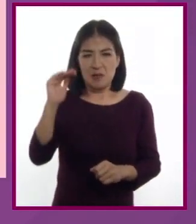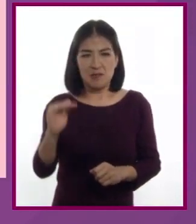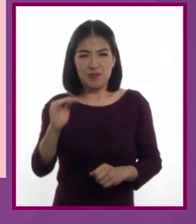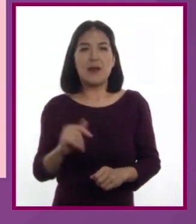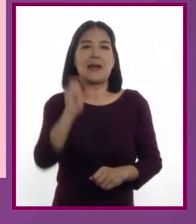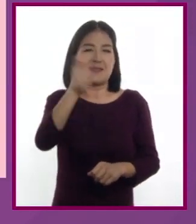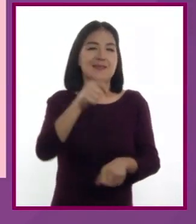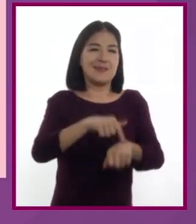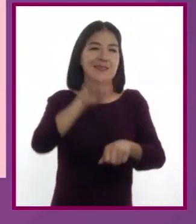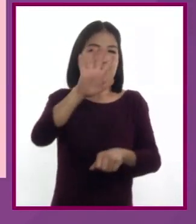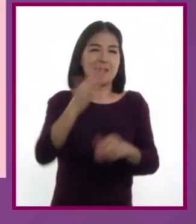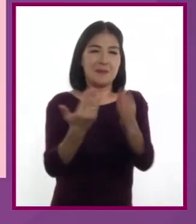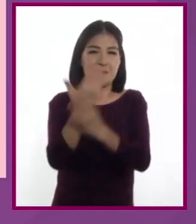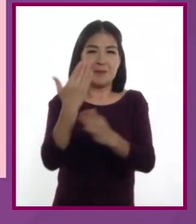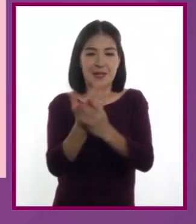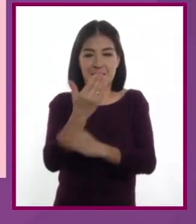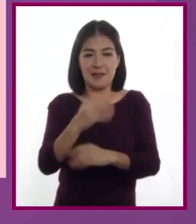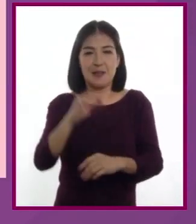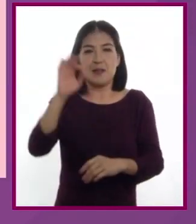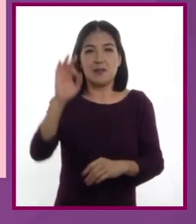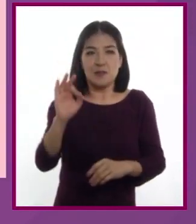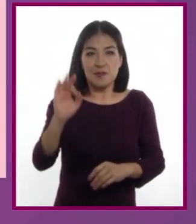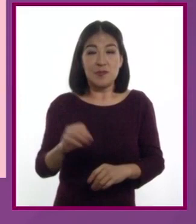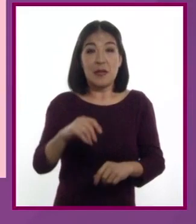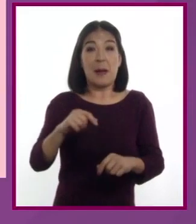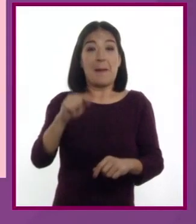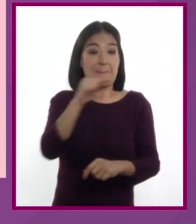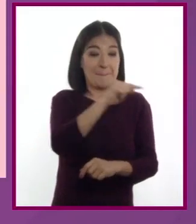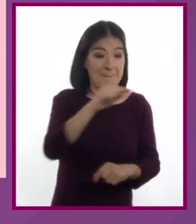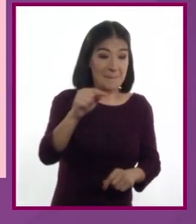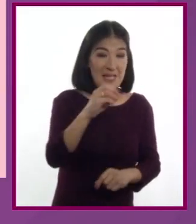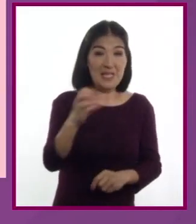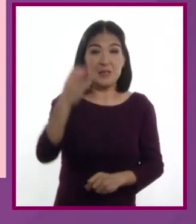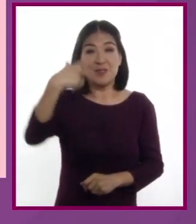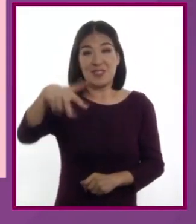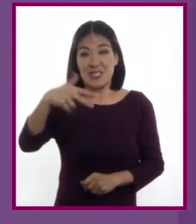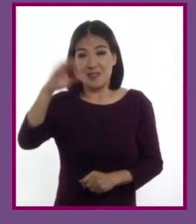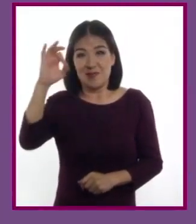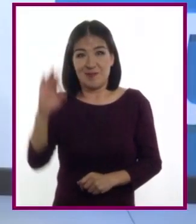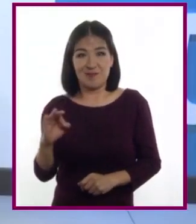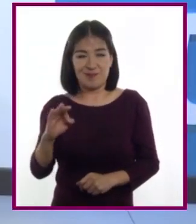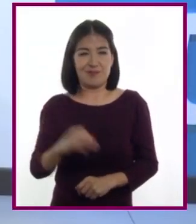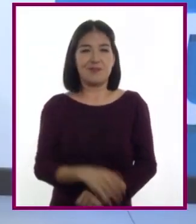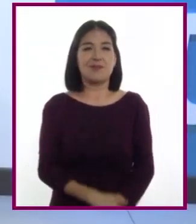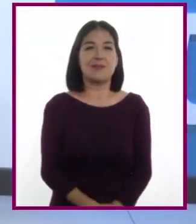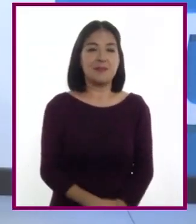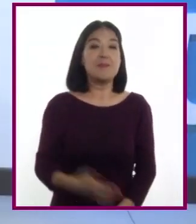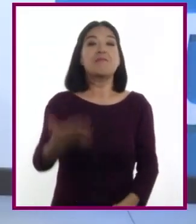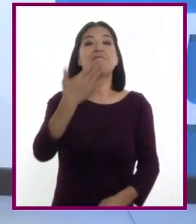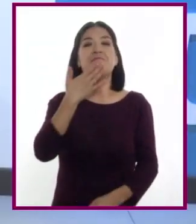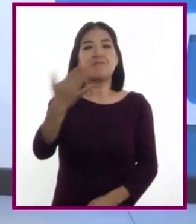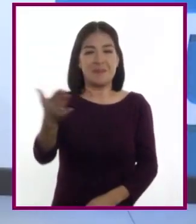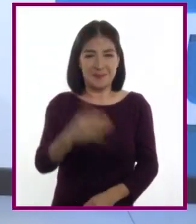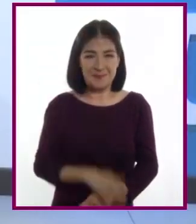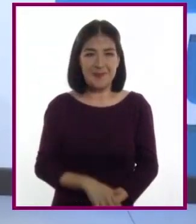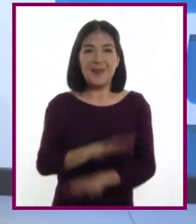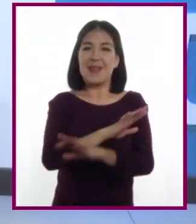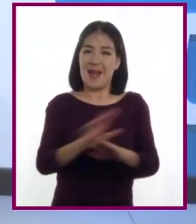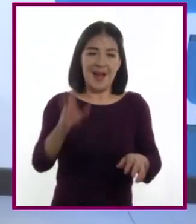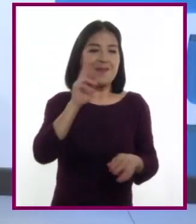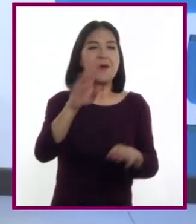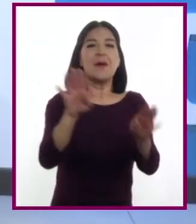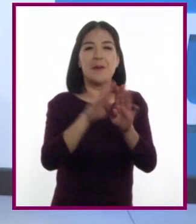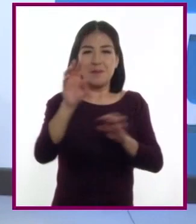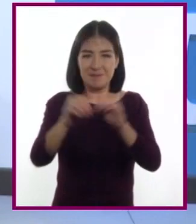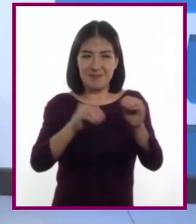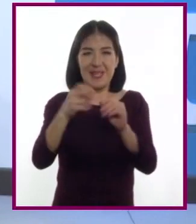5 de la mañana era de menos 13 grados Celsius. Muy bien, ya resolvimos gráficamente